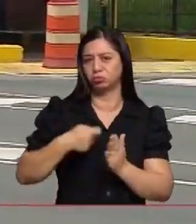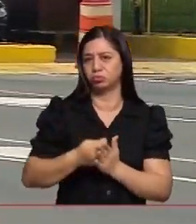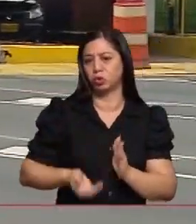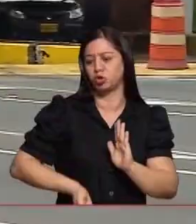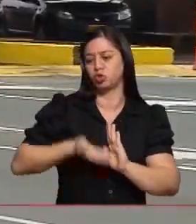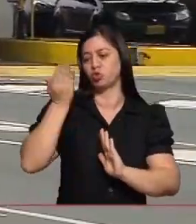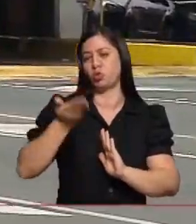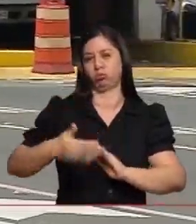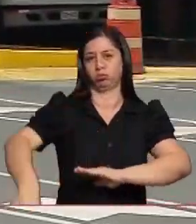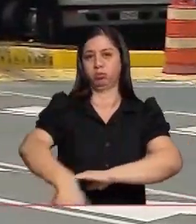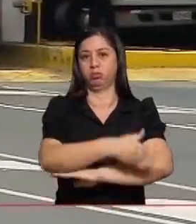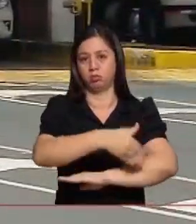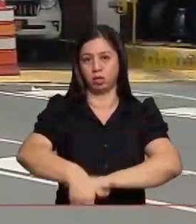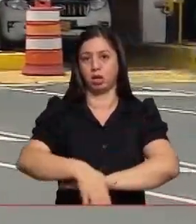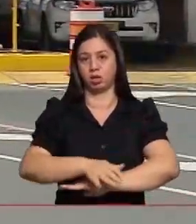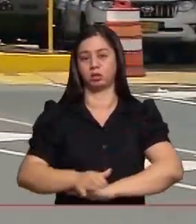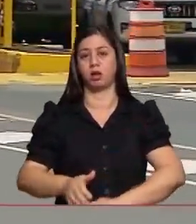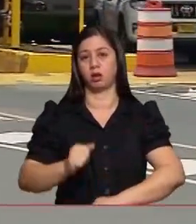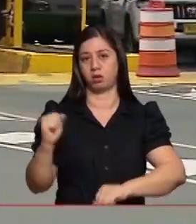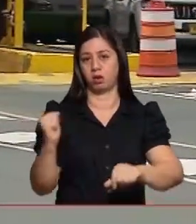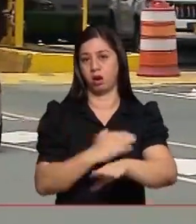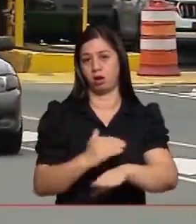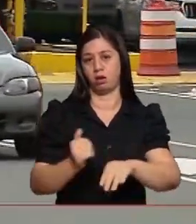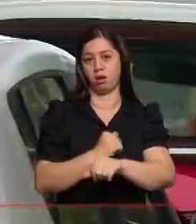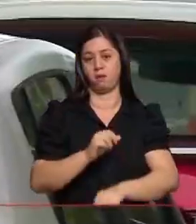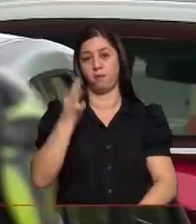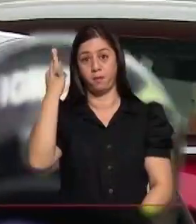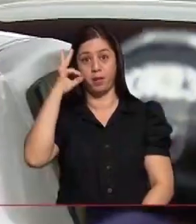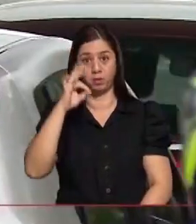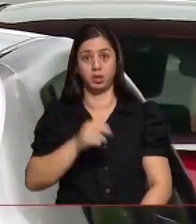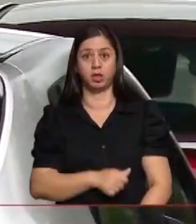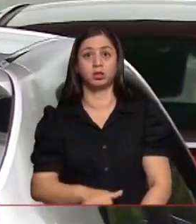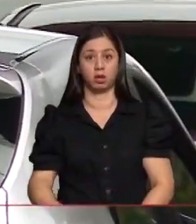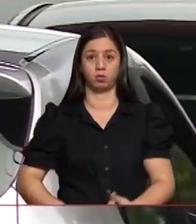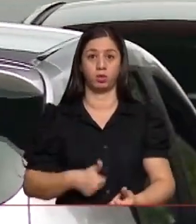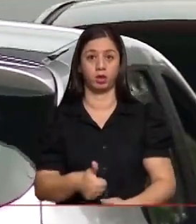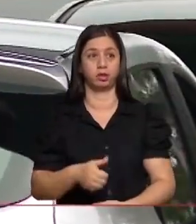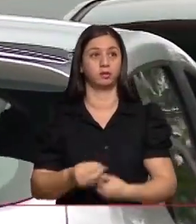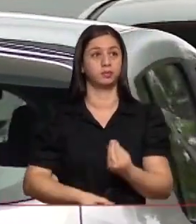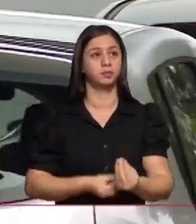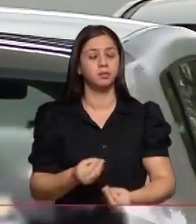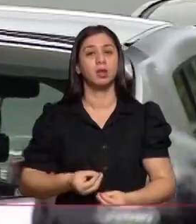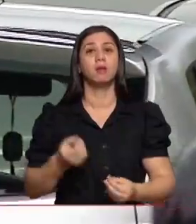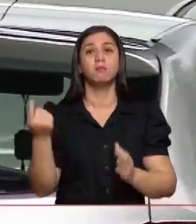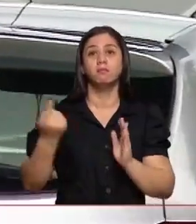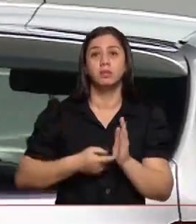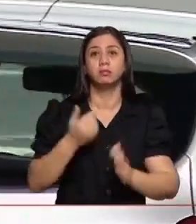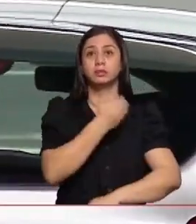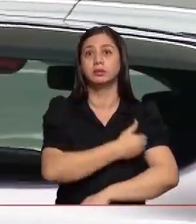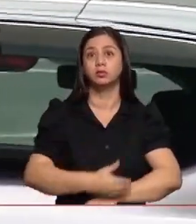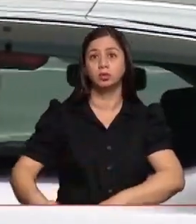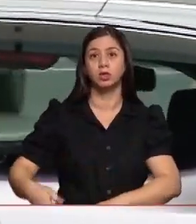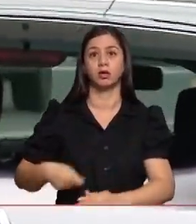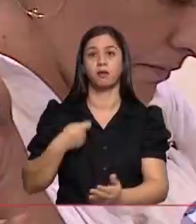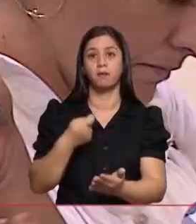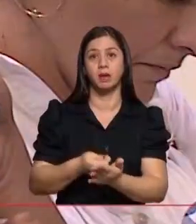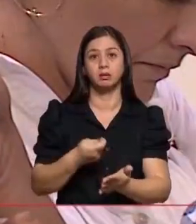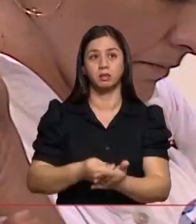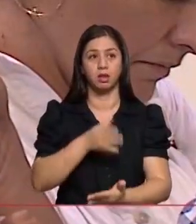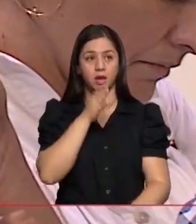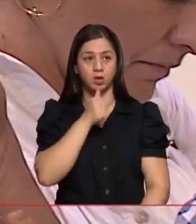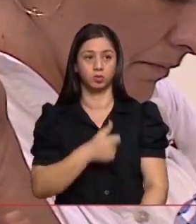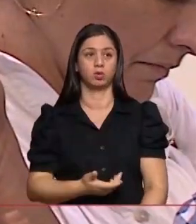porque las calles están más buenas, la reta Palmira está buena. ¿Y de dónde van a salir los 500 mil millones de pesos que dejarían de recaudar?